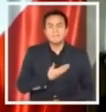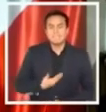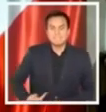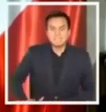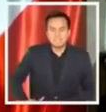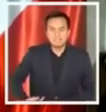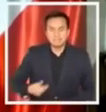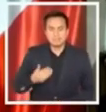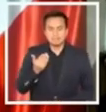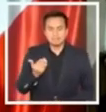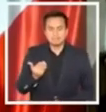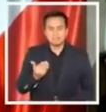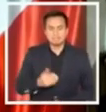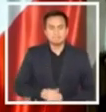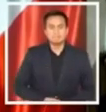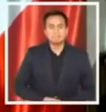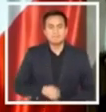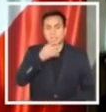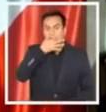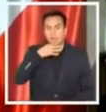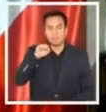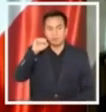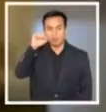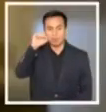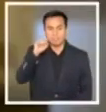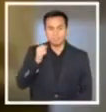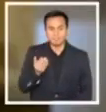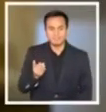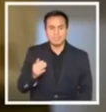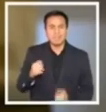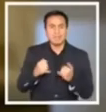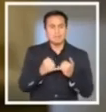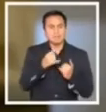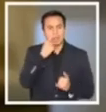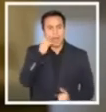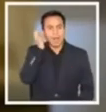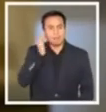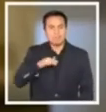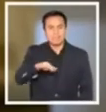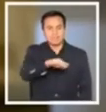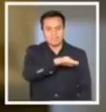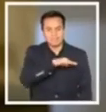Presidente Gabriel Boric, amigas, amigos,